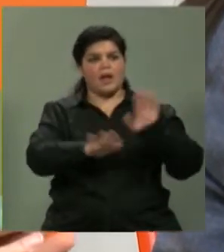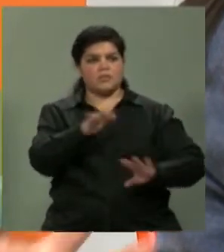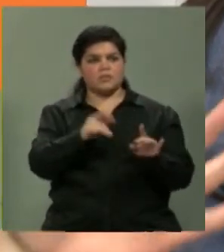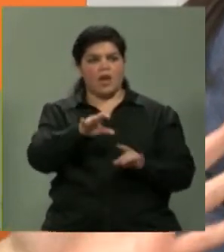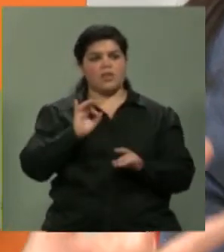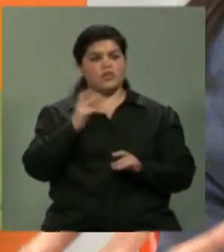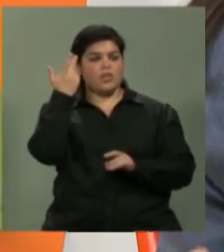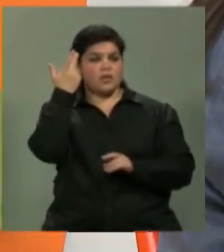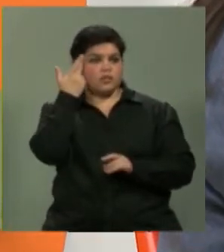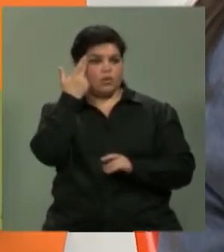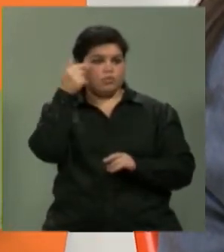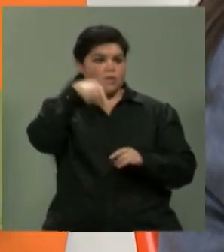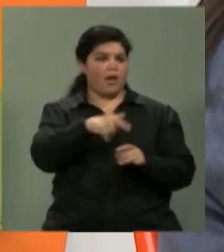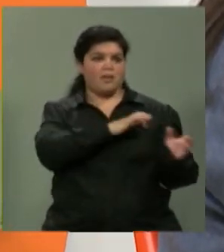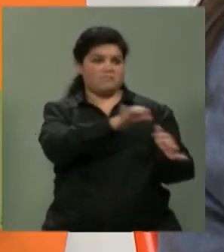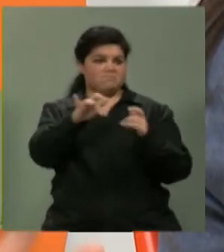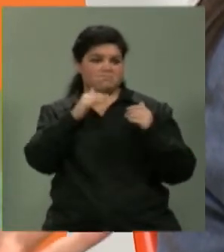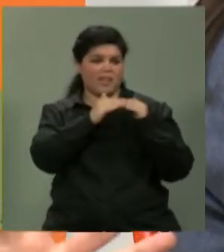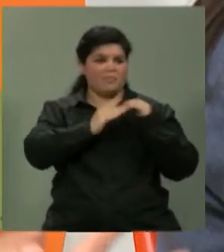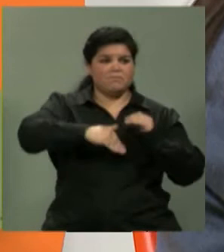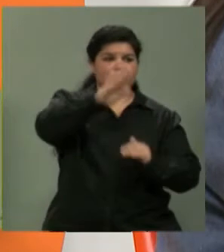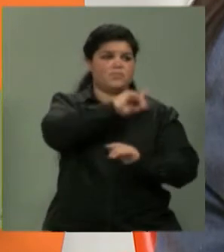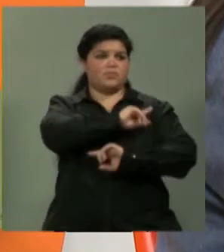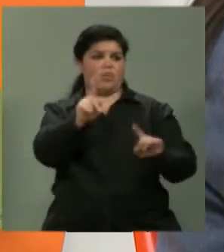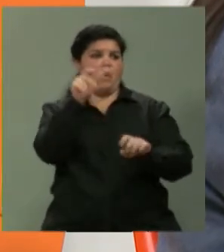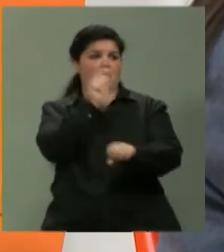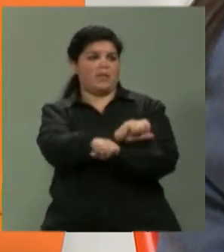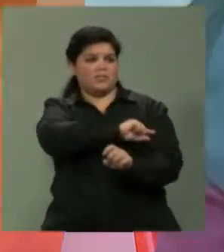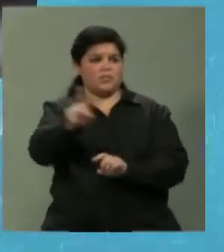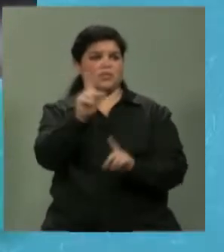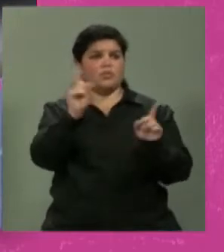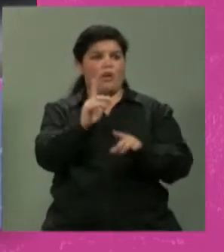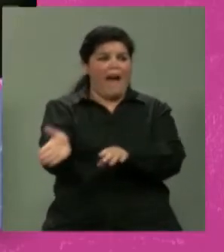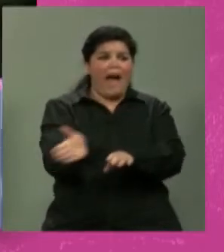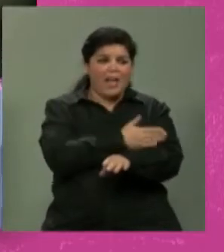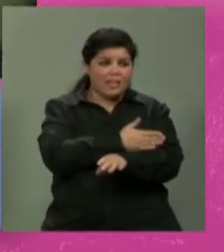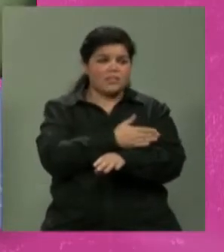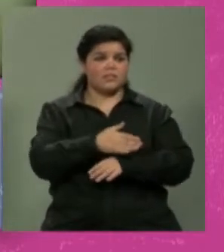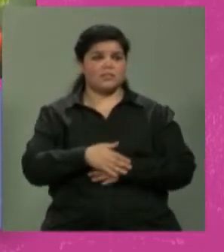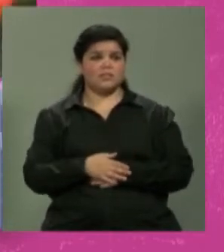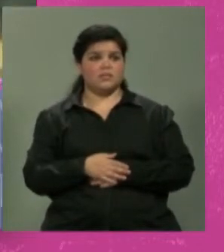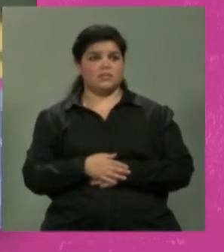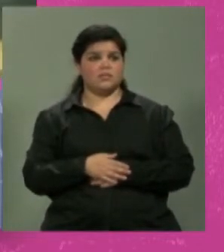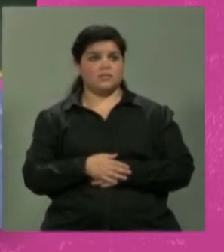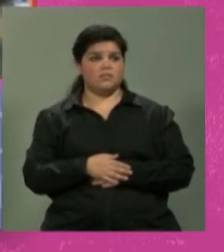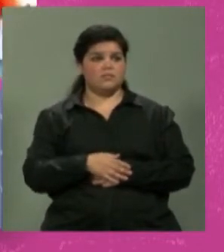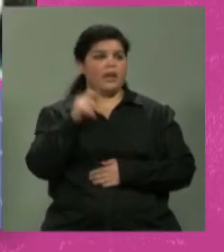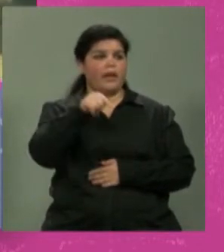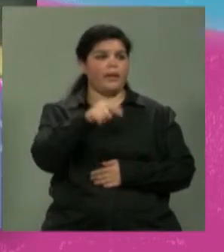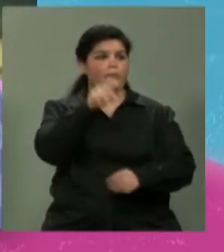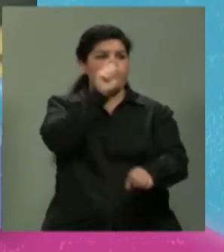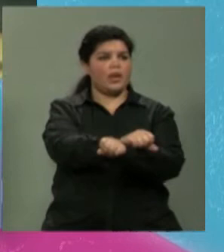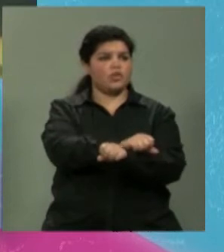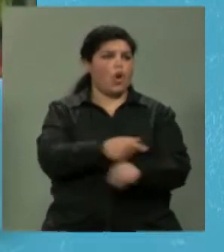no está tema de discusión acá, me parece que vaya preso. Estamos hablando de antes. Entonces no va a ir preso como cualquier